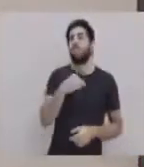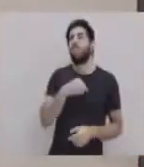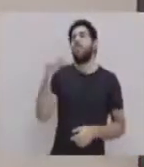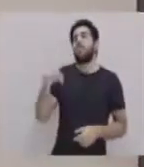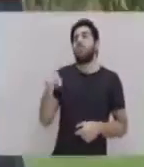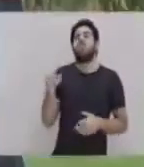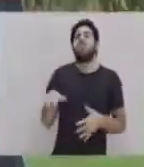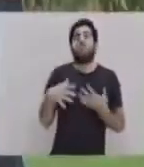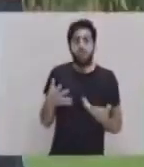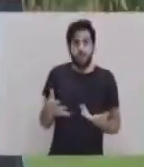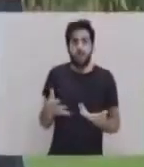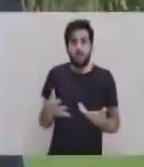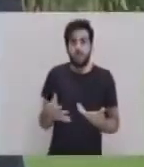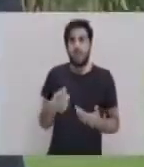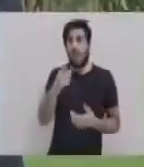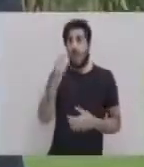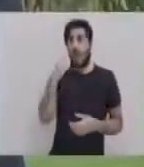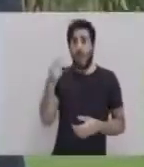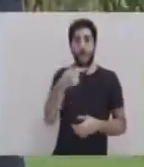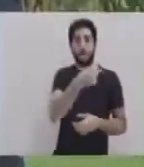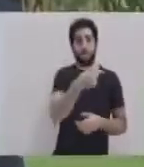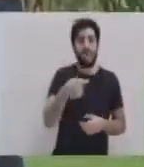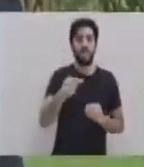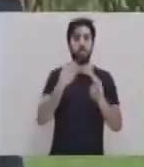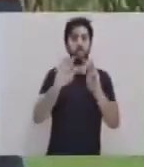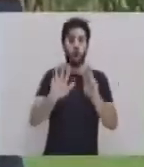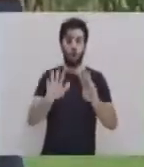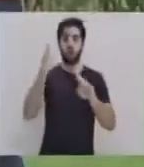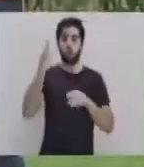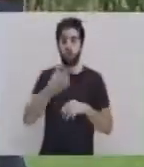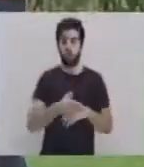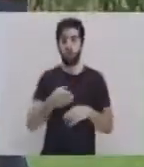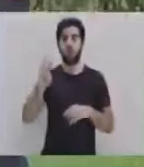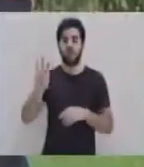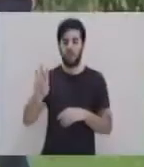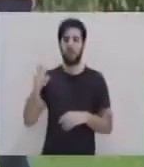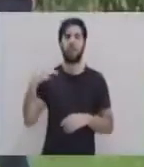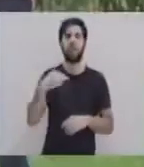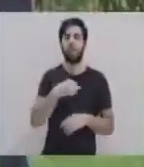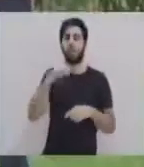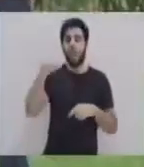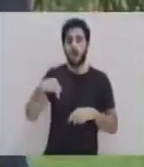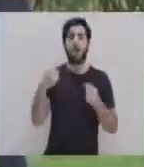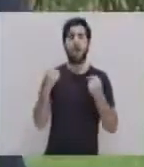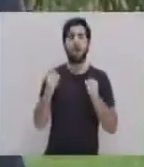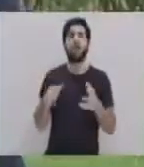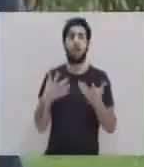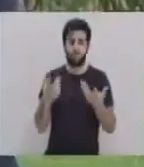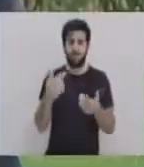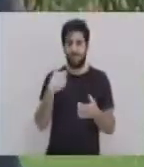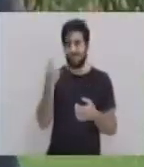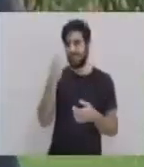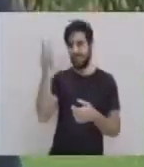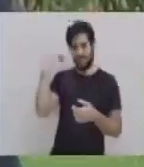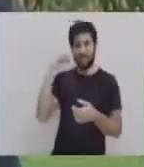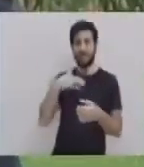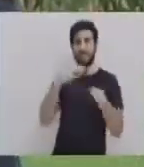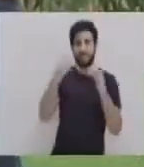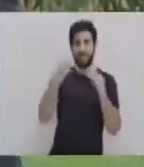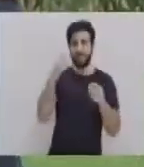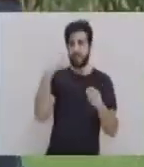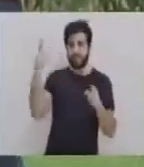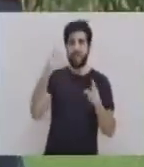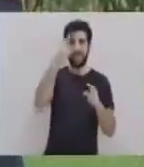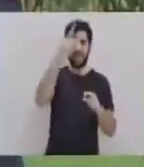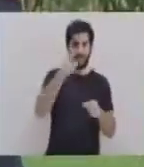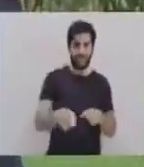hacer ahora? Como te explicaba al inicio, hay una gráfica en la cual sube una curvatura, luego desciende